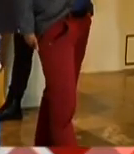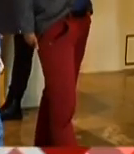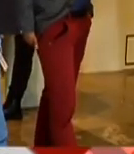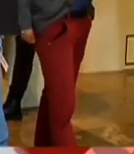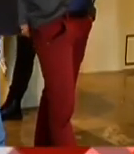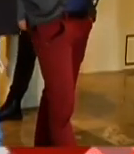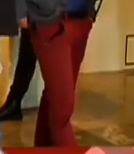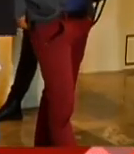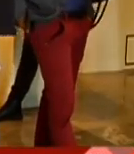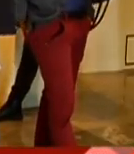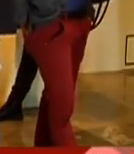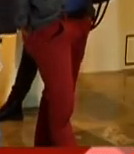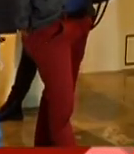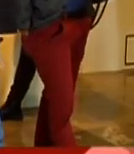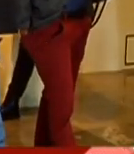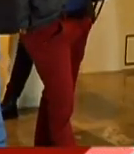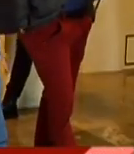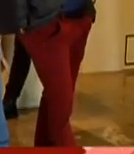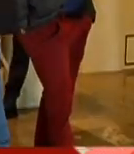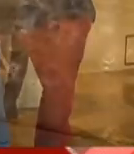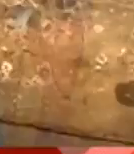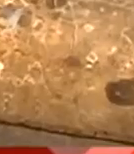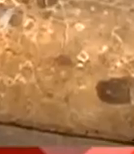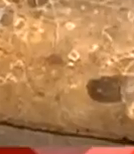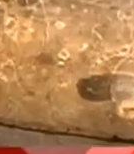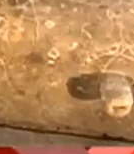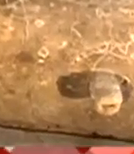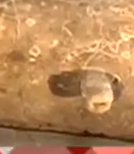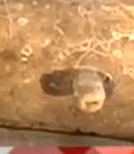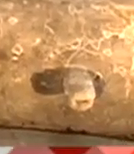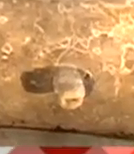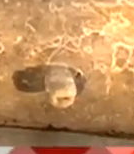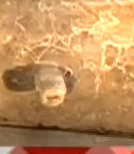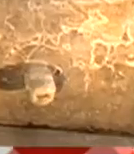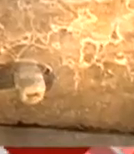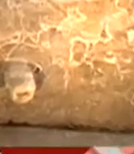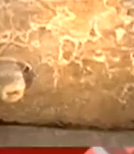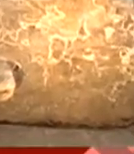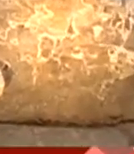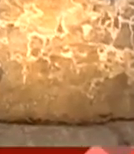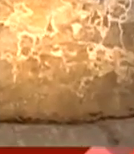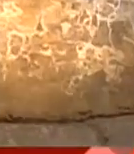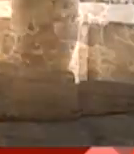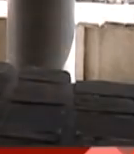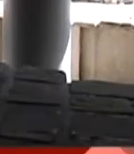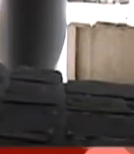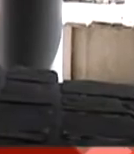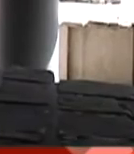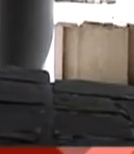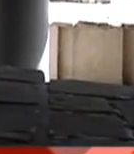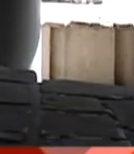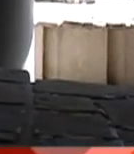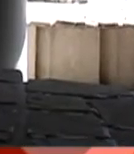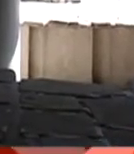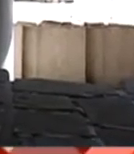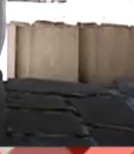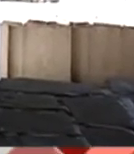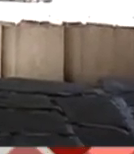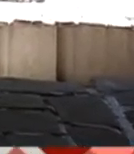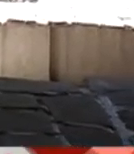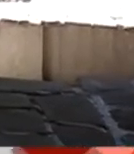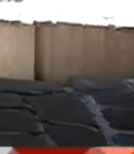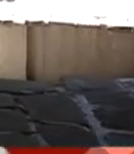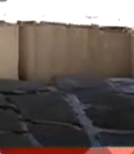Con la muestra Revolución y Estabilidad, el Templo Mayor celebra 40 años desde que comenzaron las investigaciones en ese recinto histórico